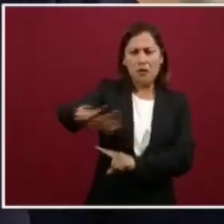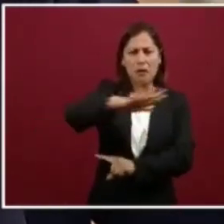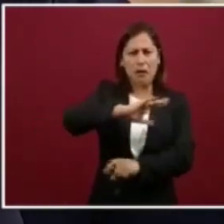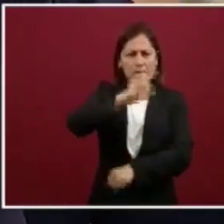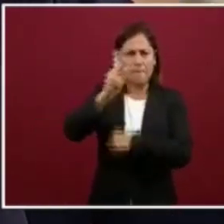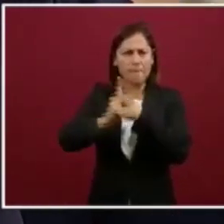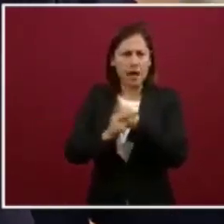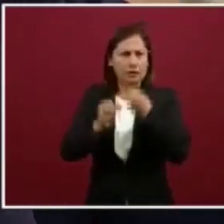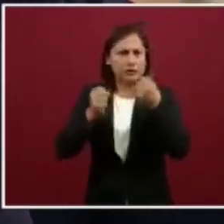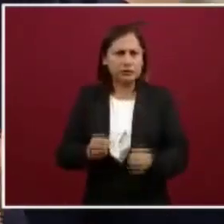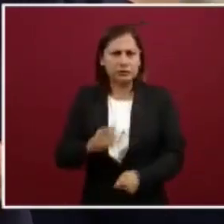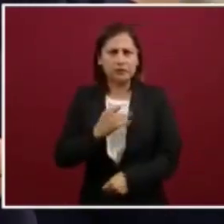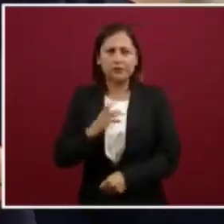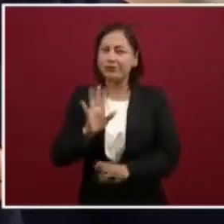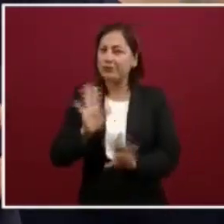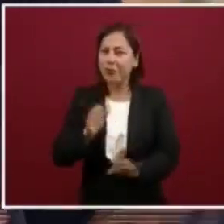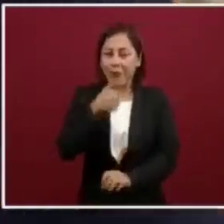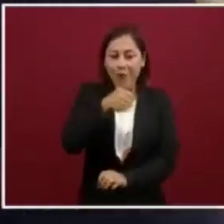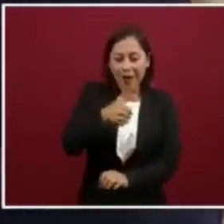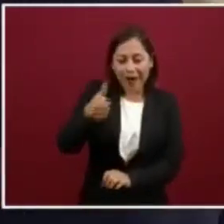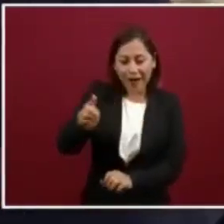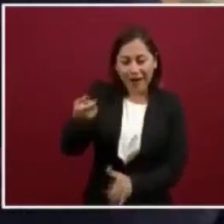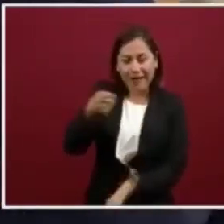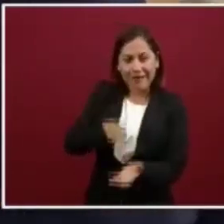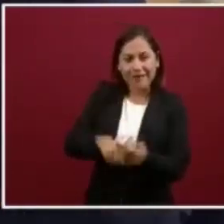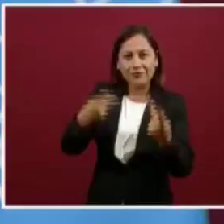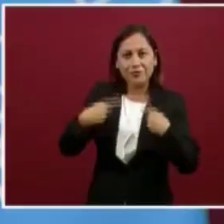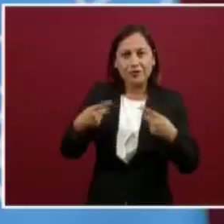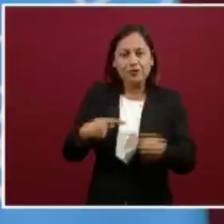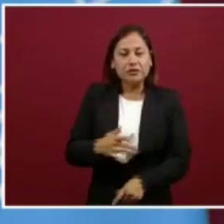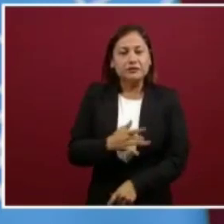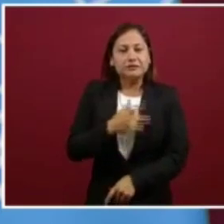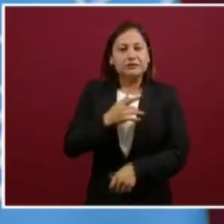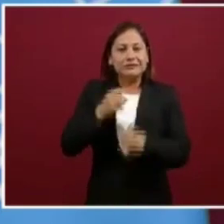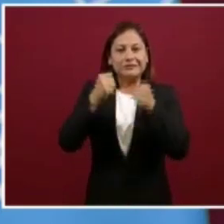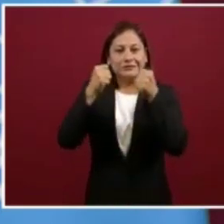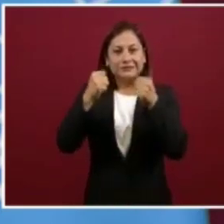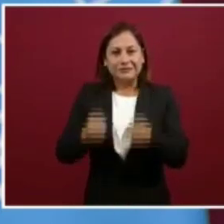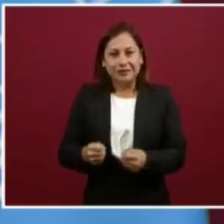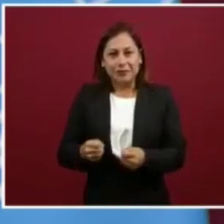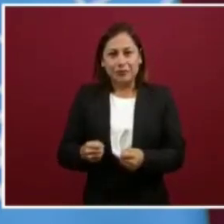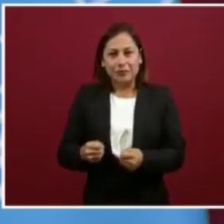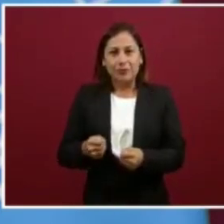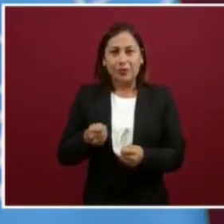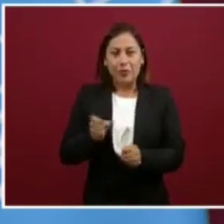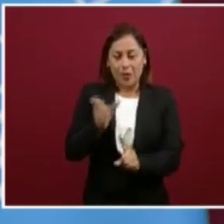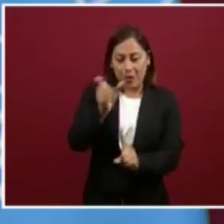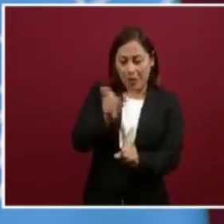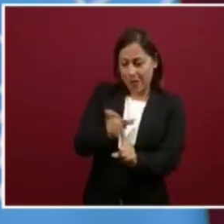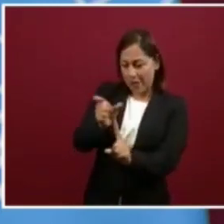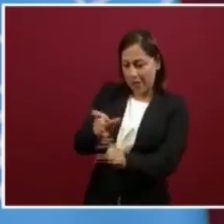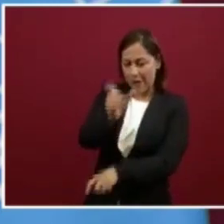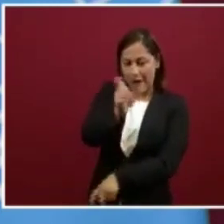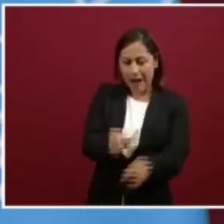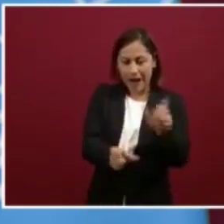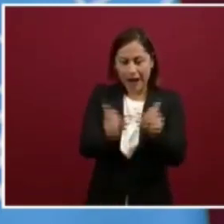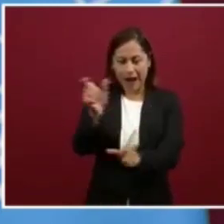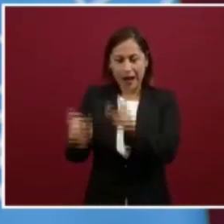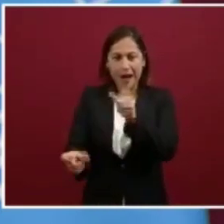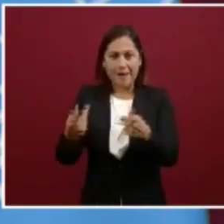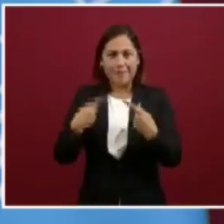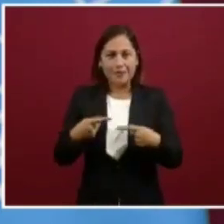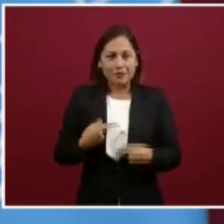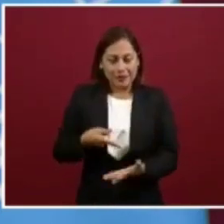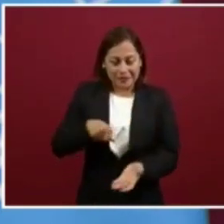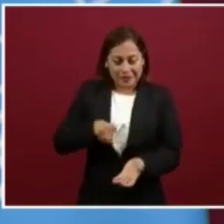cambio de paradigma. Ese es el verdadero cambio, que nos vamos a ir a la seguridad de las personas, es decir, sus derechos, su medio de